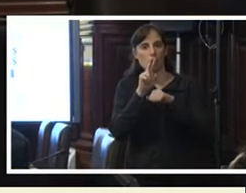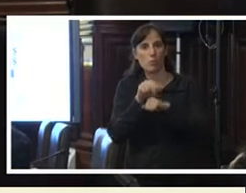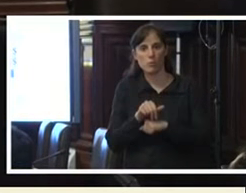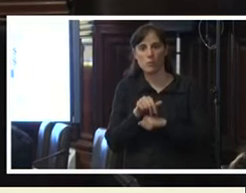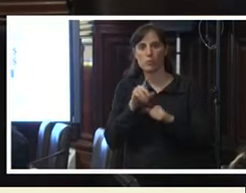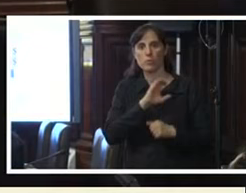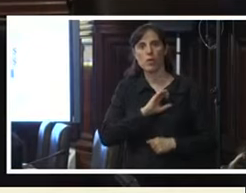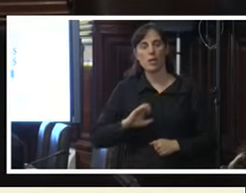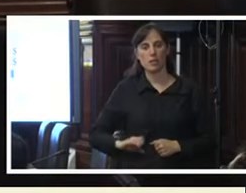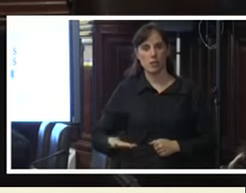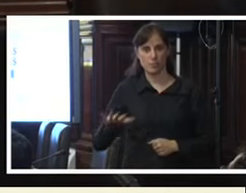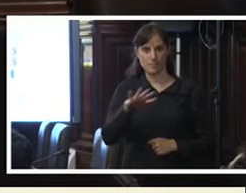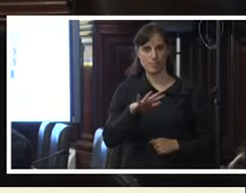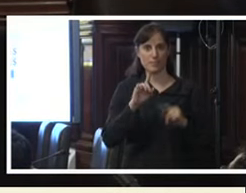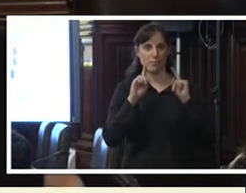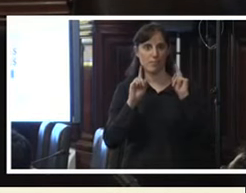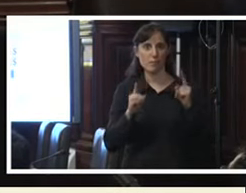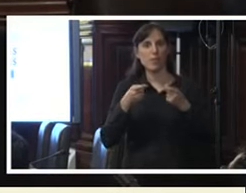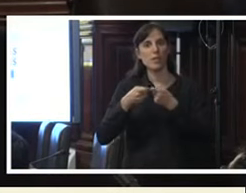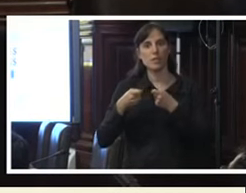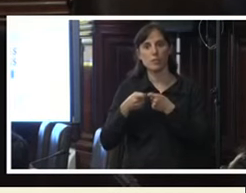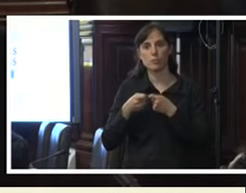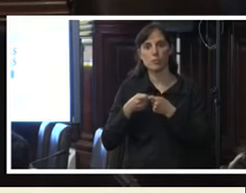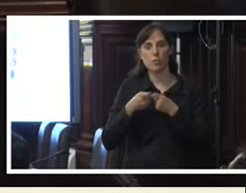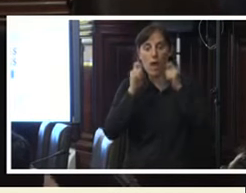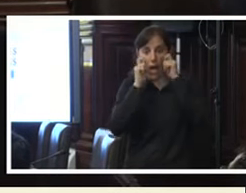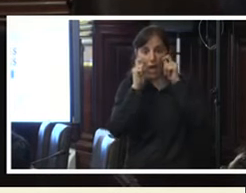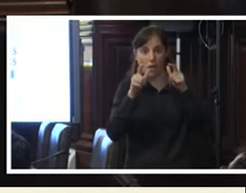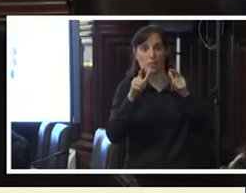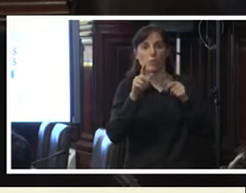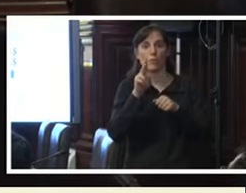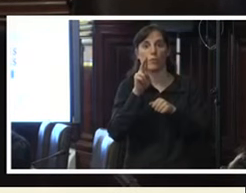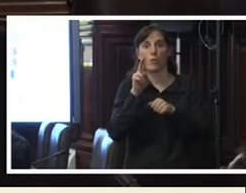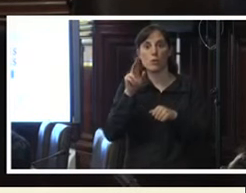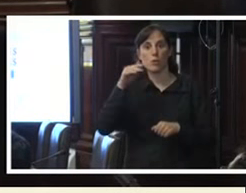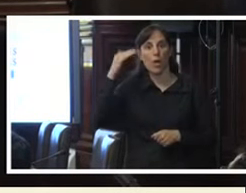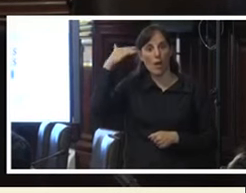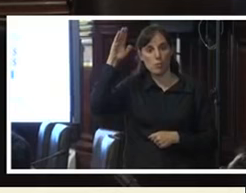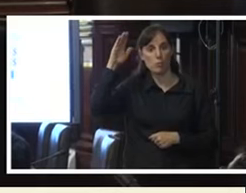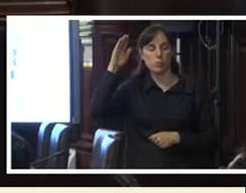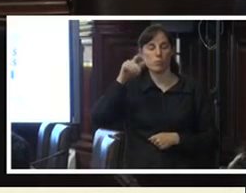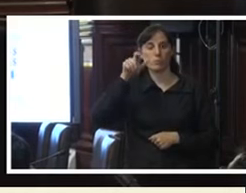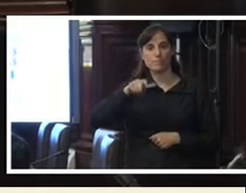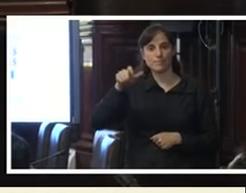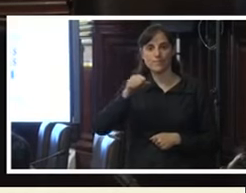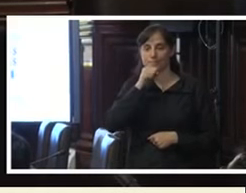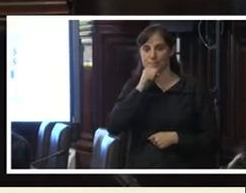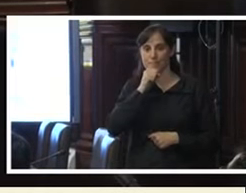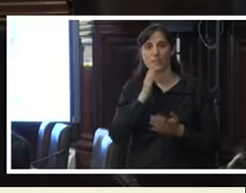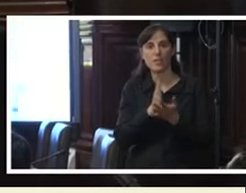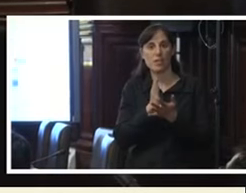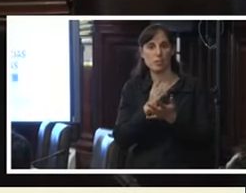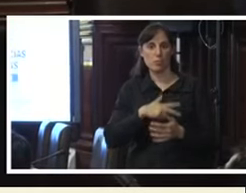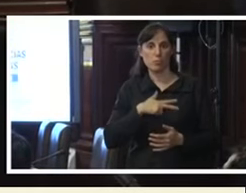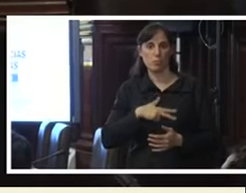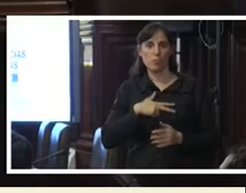estados de la región y las instituciones de atención y cuido de adultos y adultos mayores las de derechos humanos y el sistema